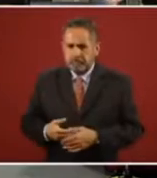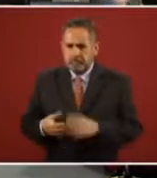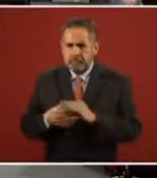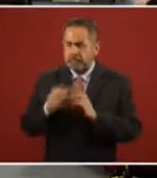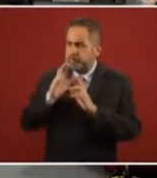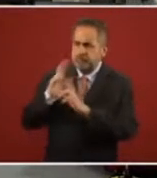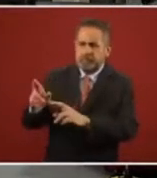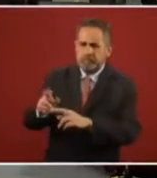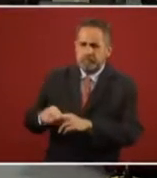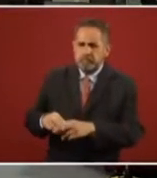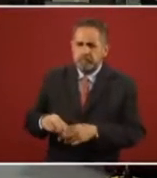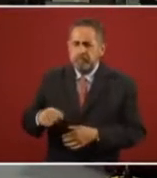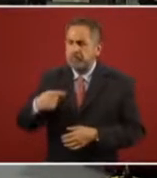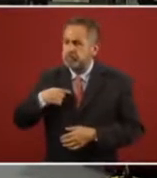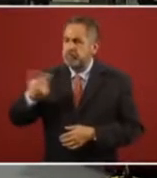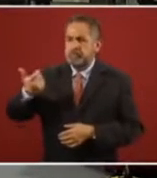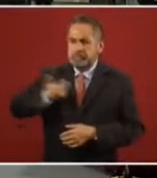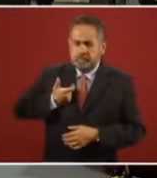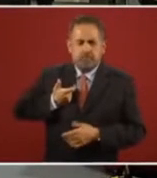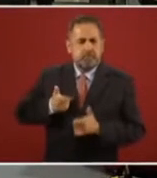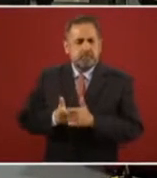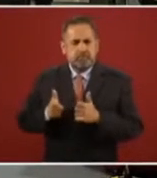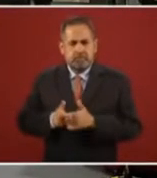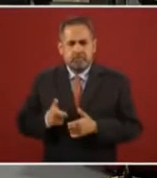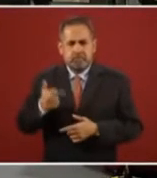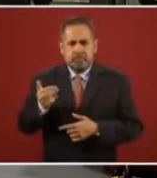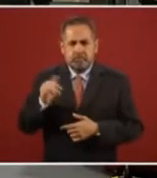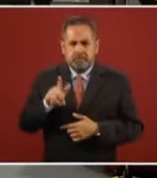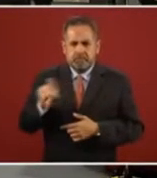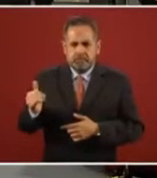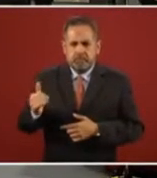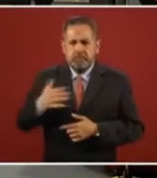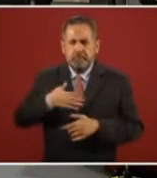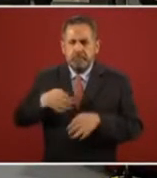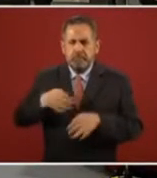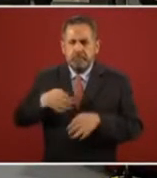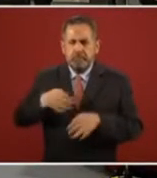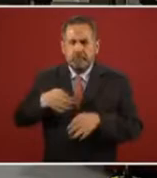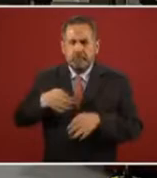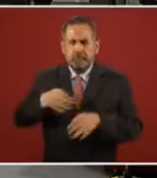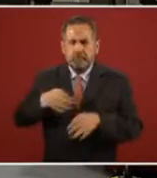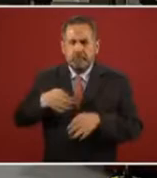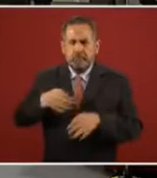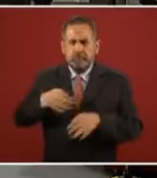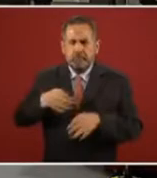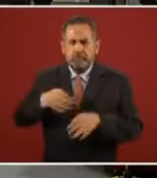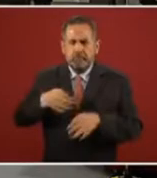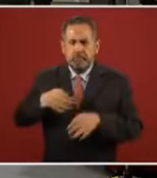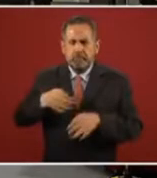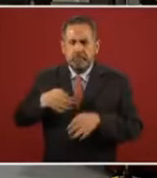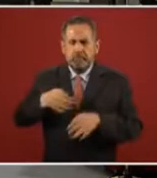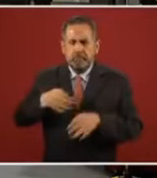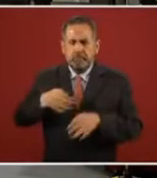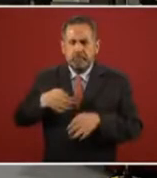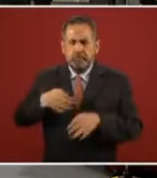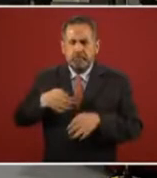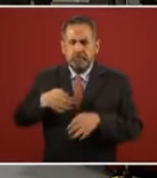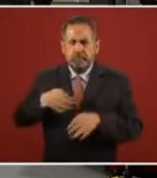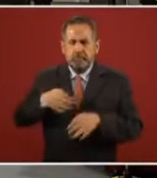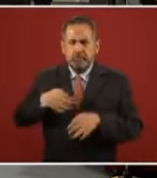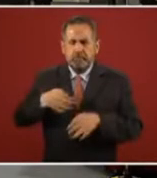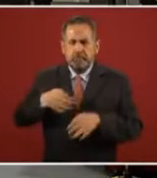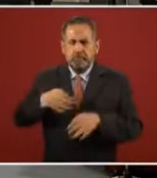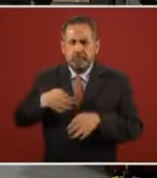compañero si a mí me paga grupo gil y la empresa de medios para que yo trabajo soy y si entro en cuestión